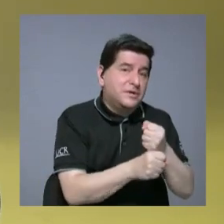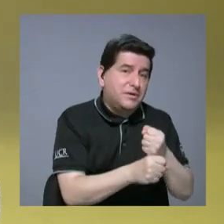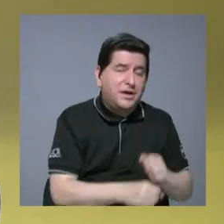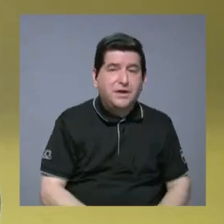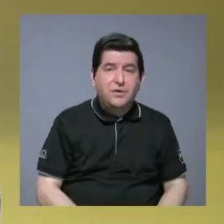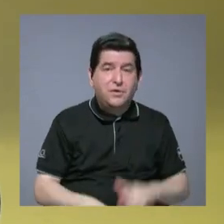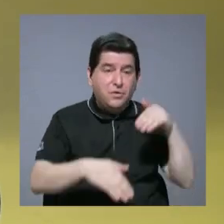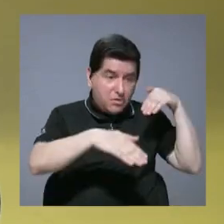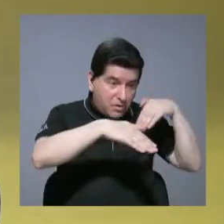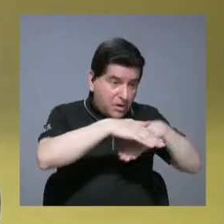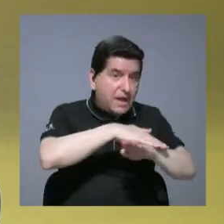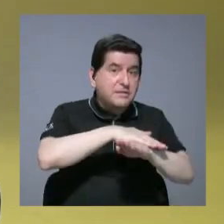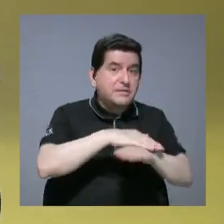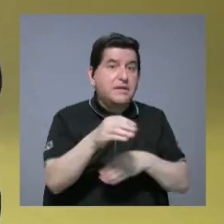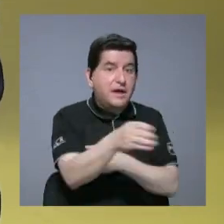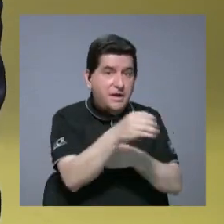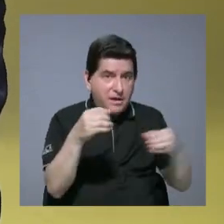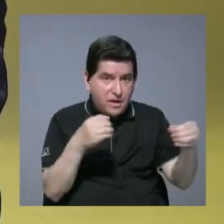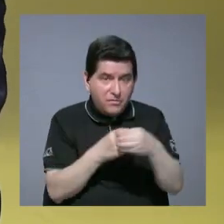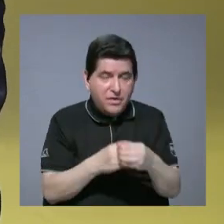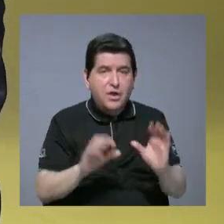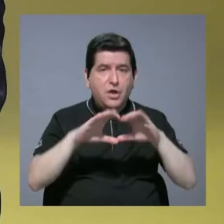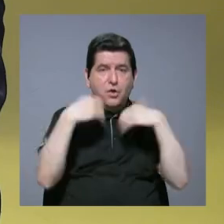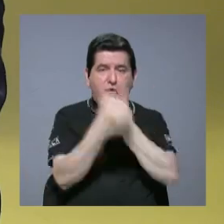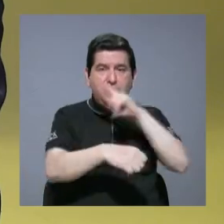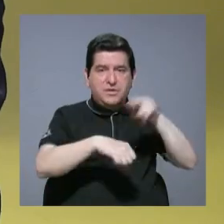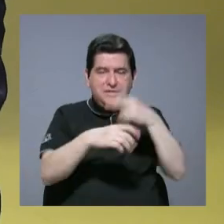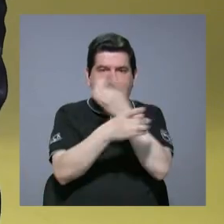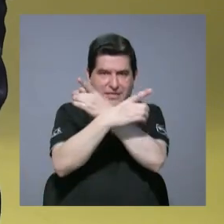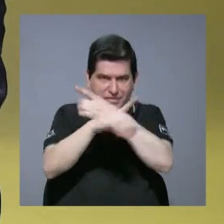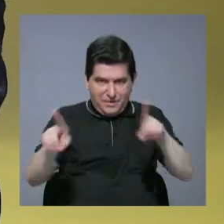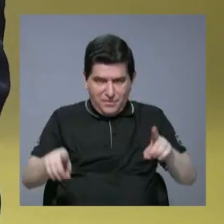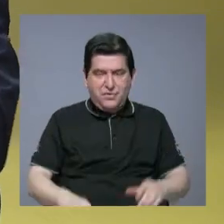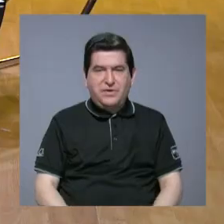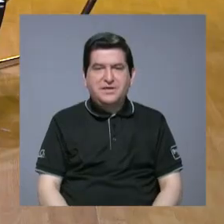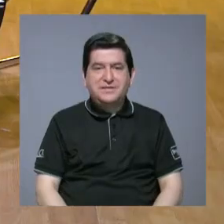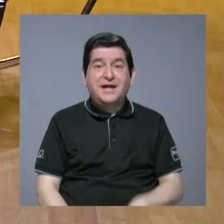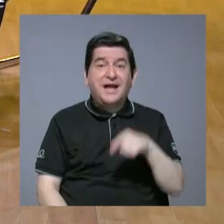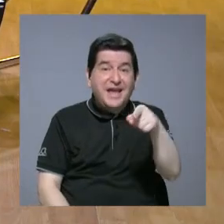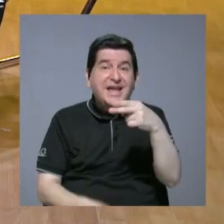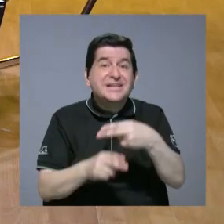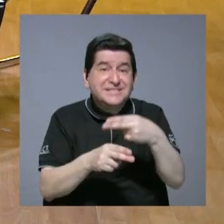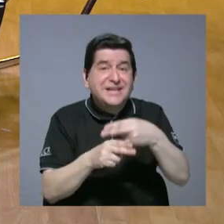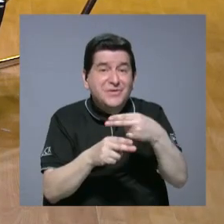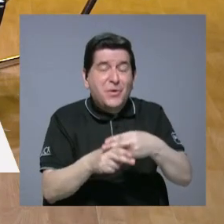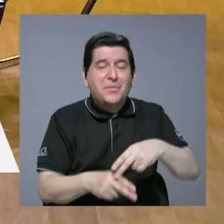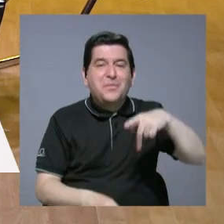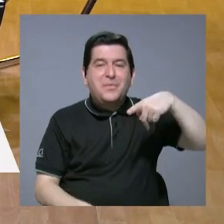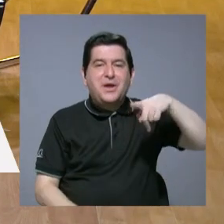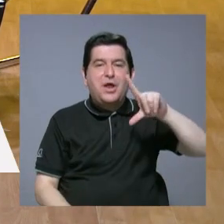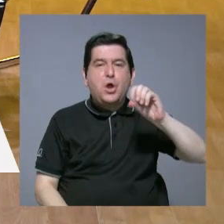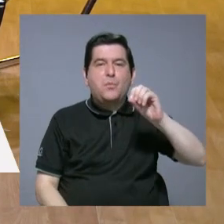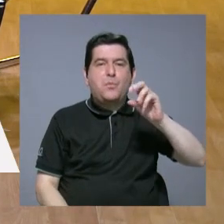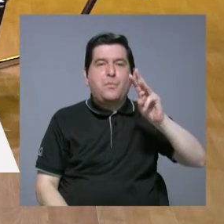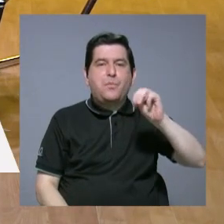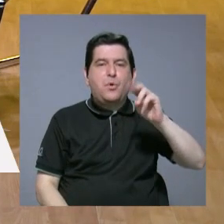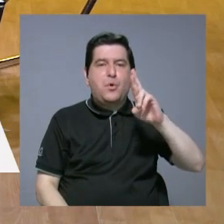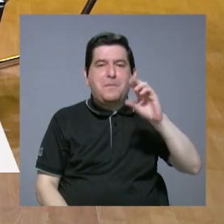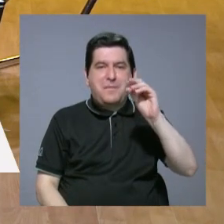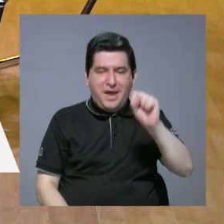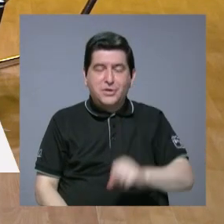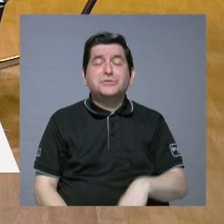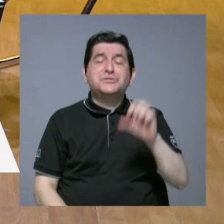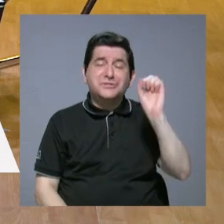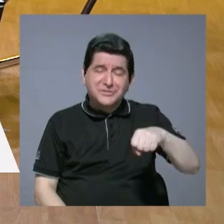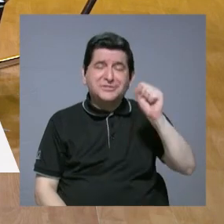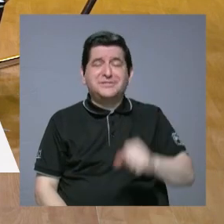los que entraron en las oficinas del Comité Nacional Demócrata. Por eso lo de los plumeros. Exactamente. A eso corresponde el título. Se les llamaba así, los